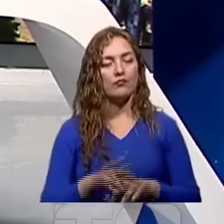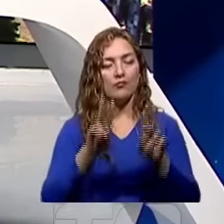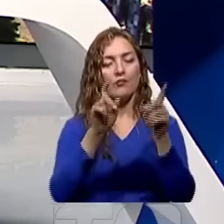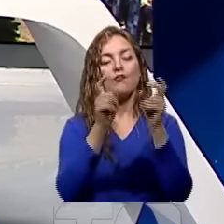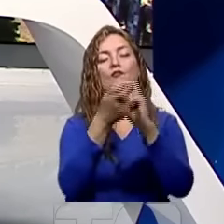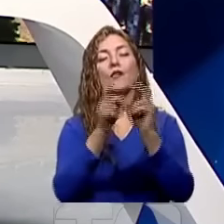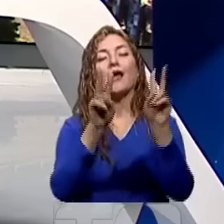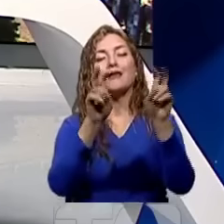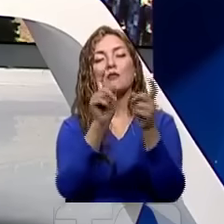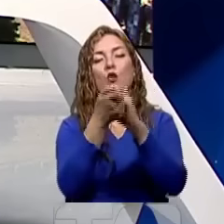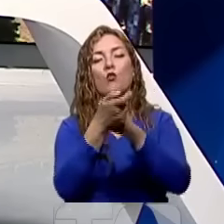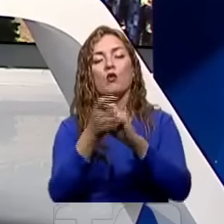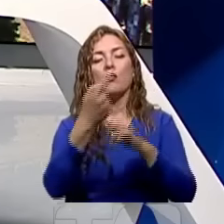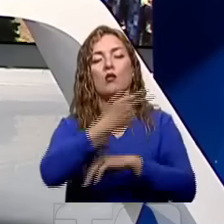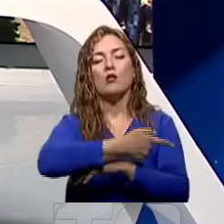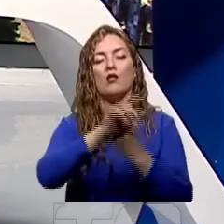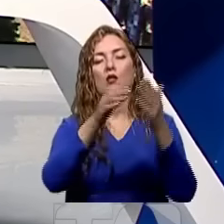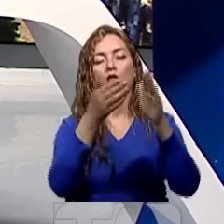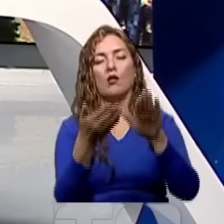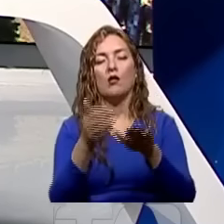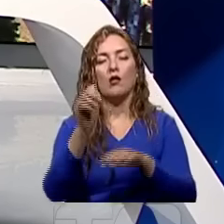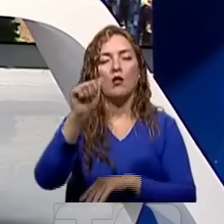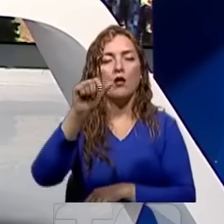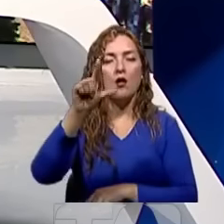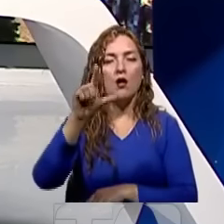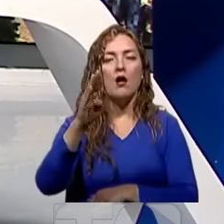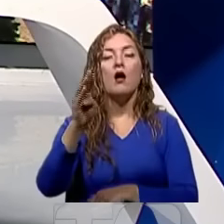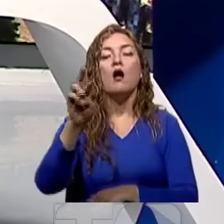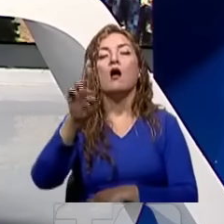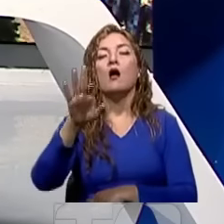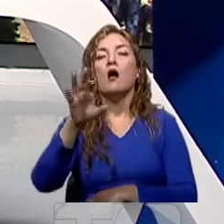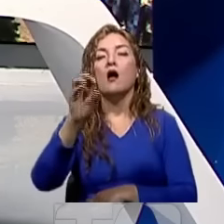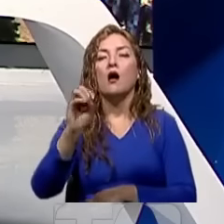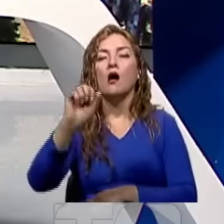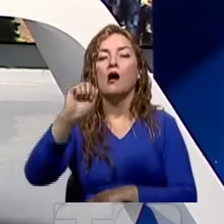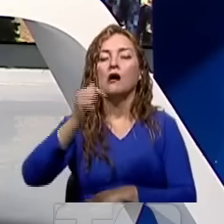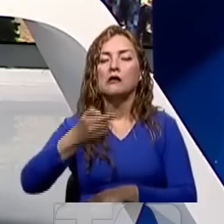hoy falleció Alberto Aguilera Valadez.